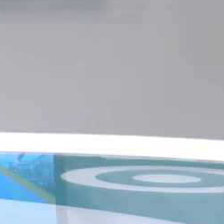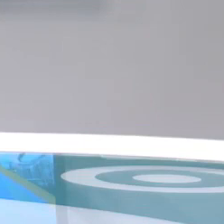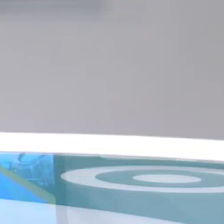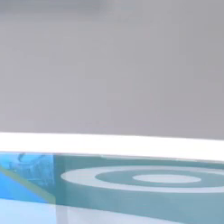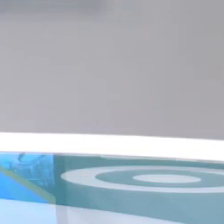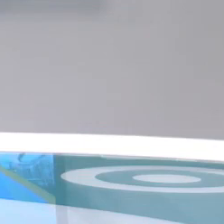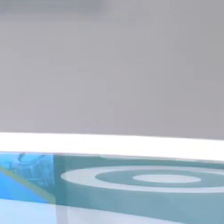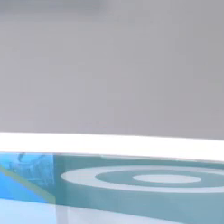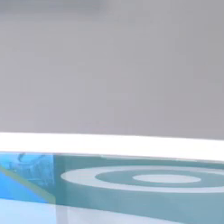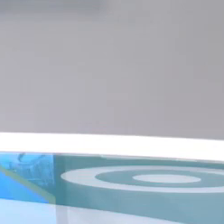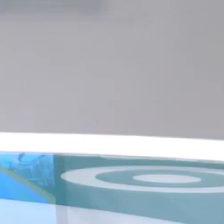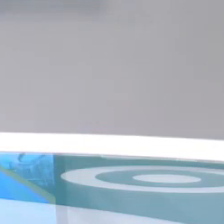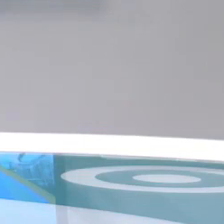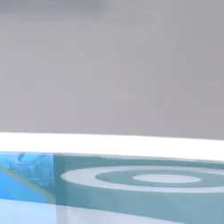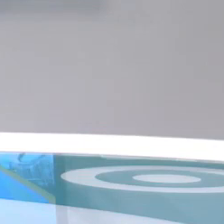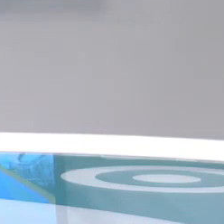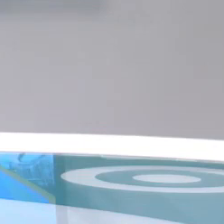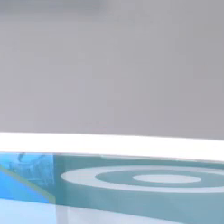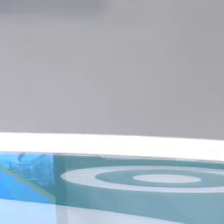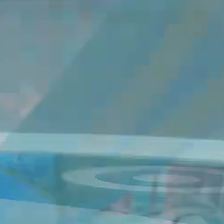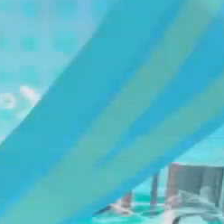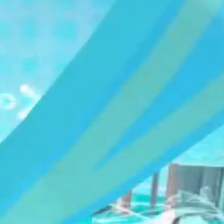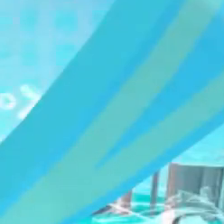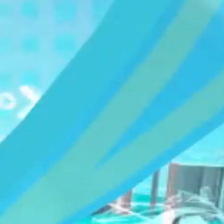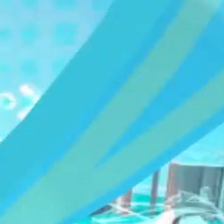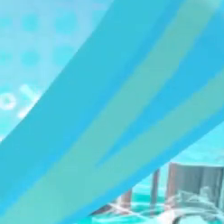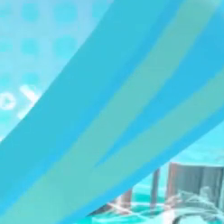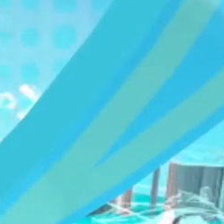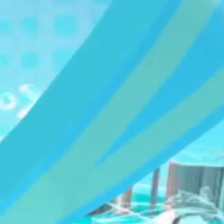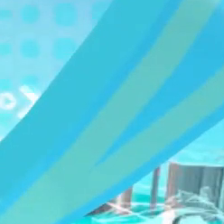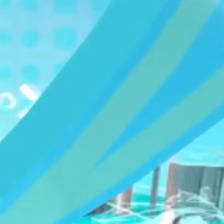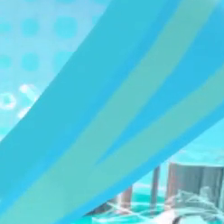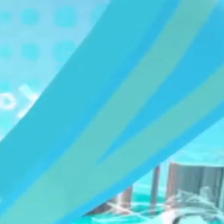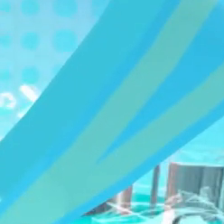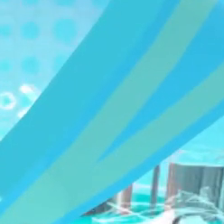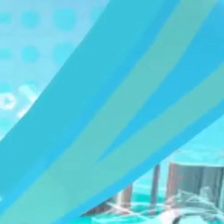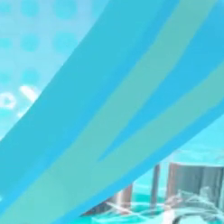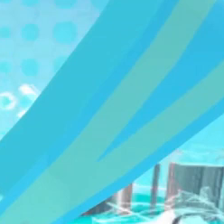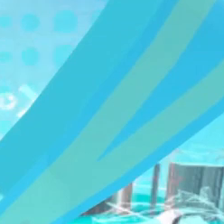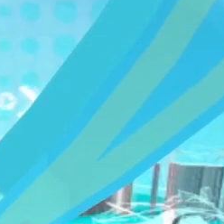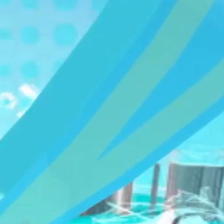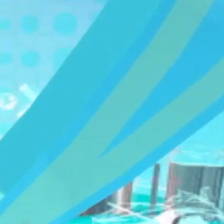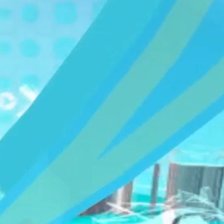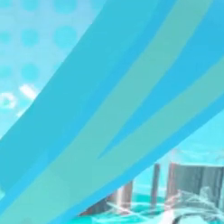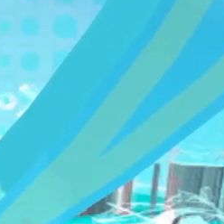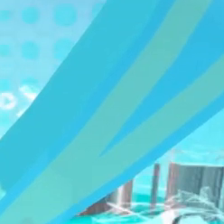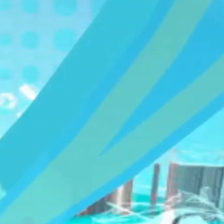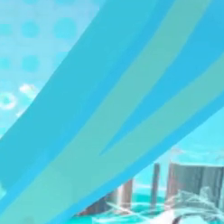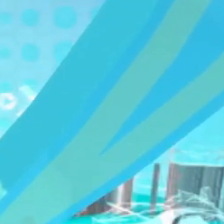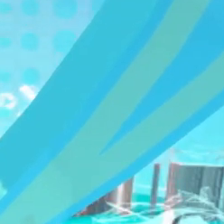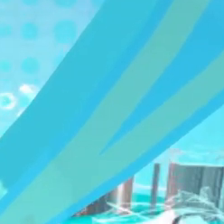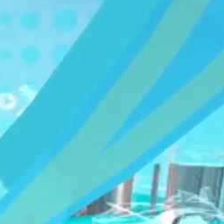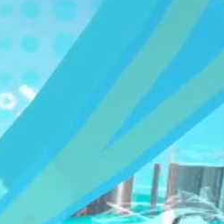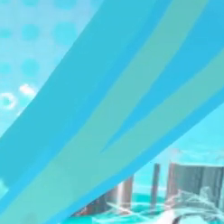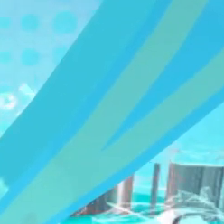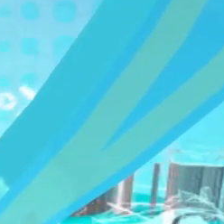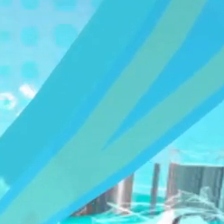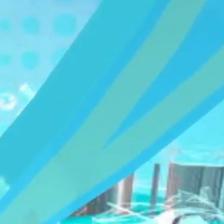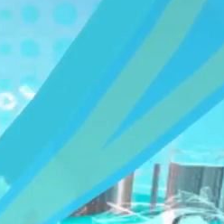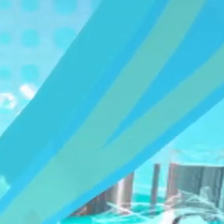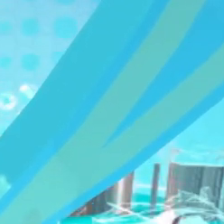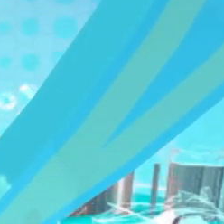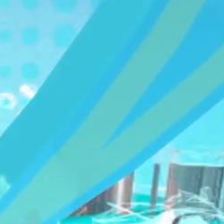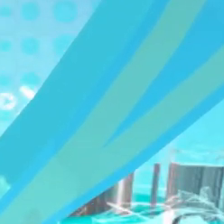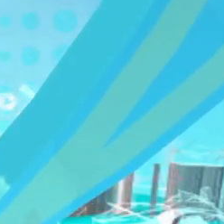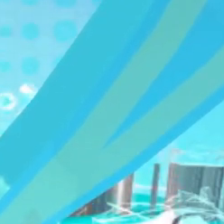Y en este momento vamos a ver la cotización de la divisa estadounidense. El precio del dólar en la